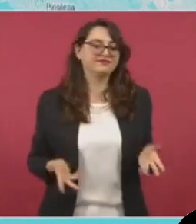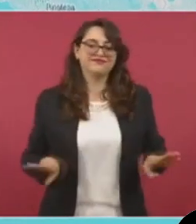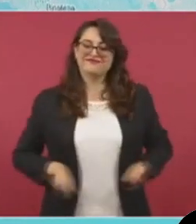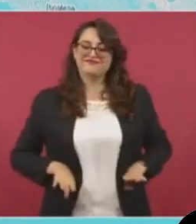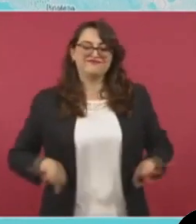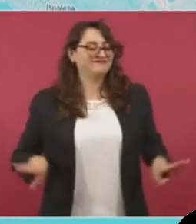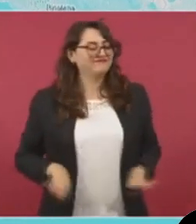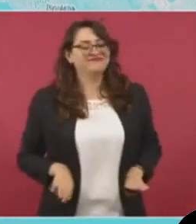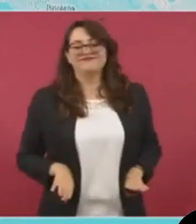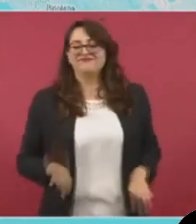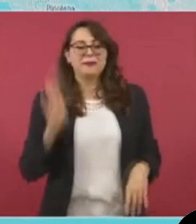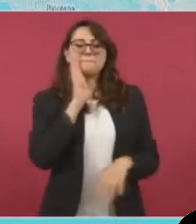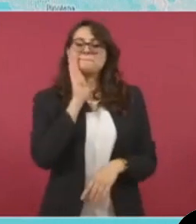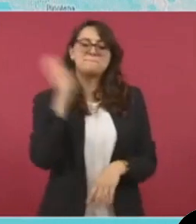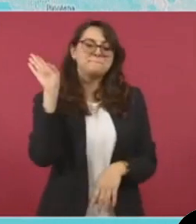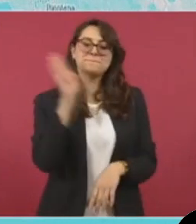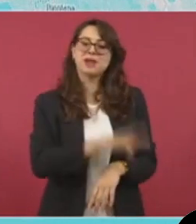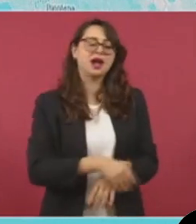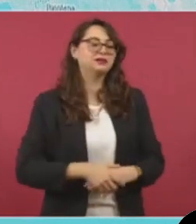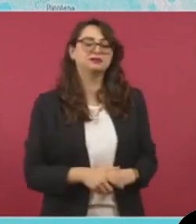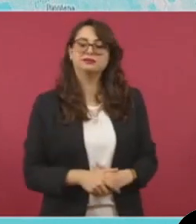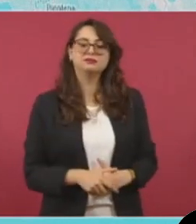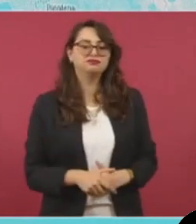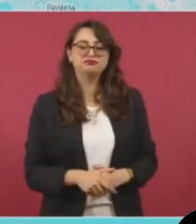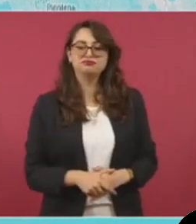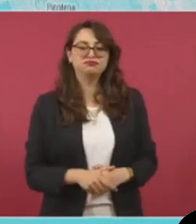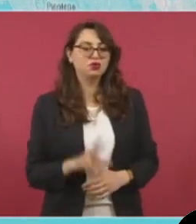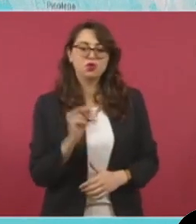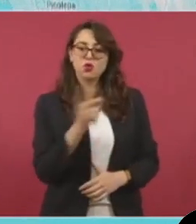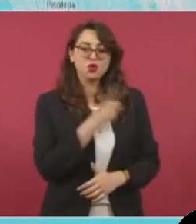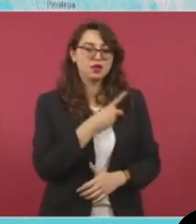eso está mal porque